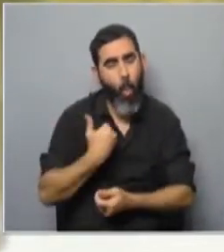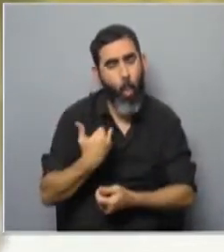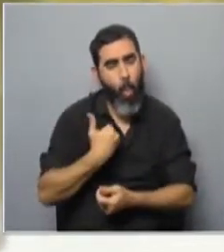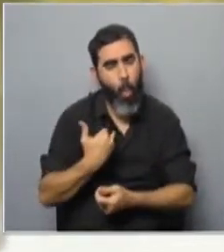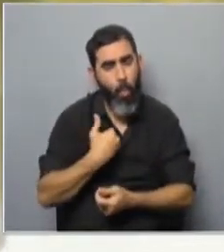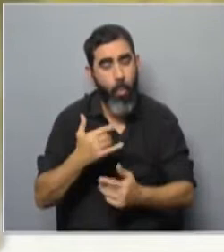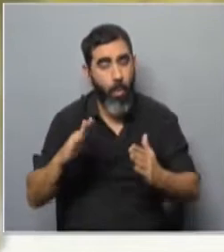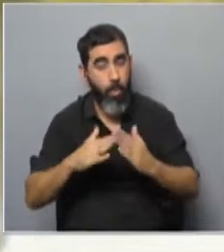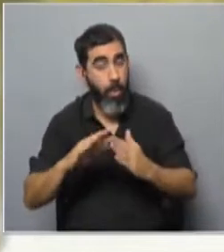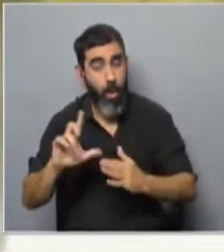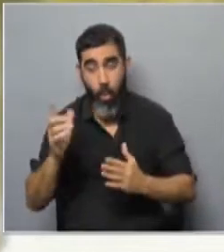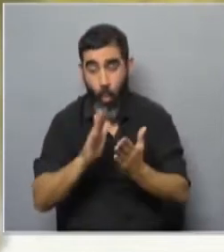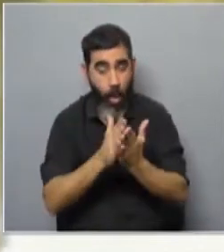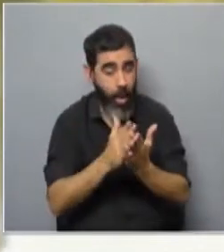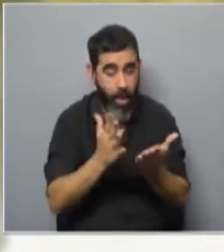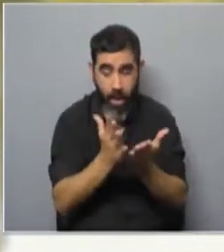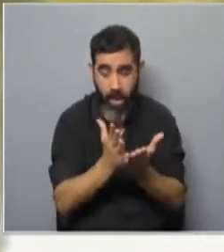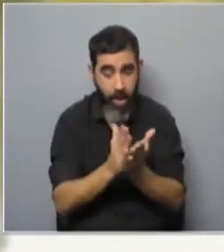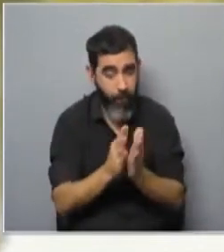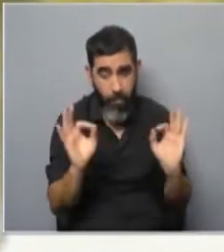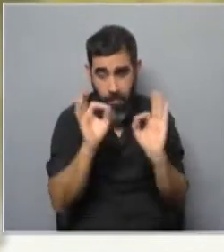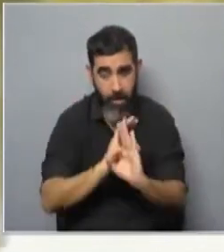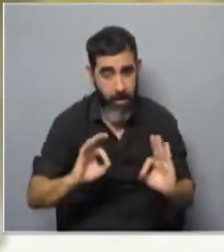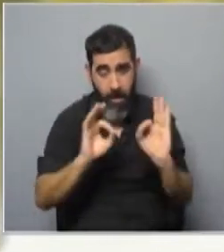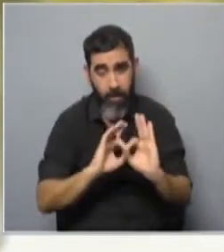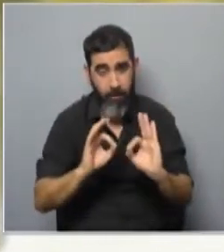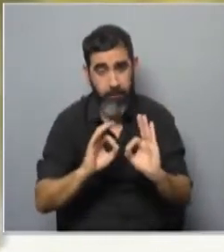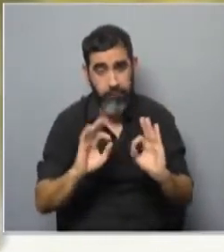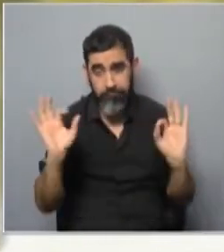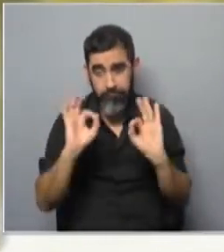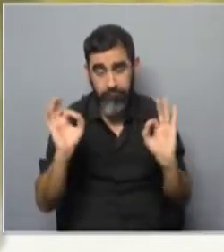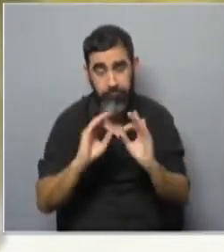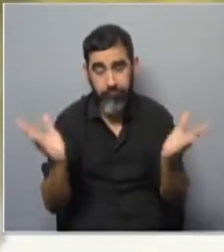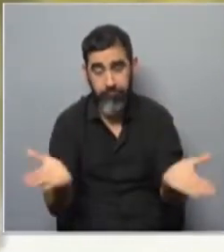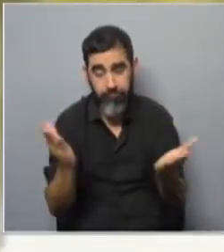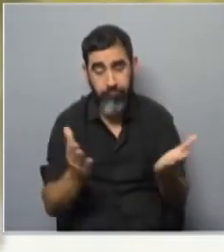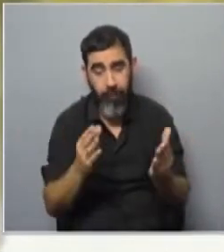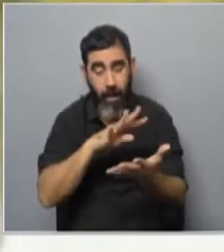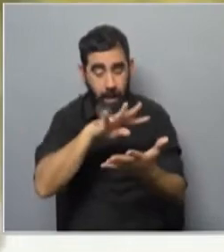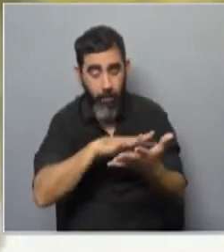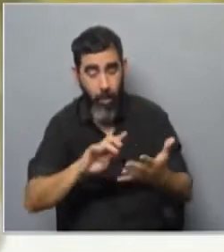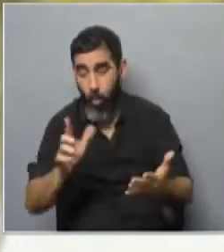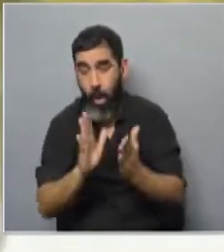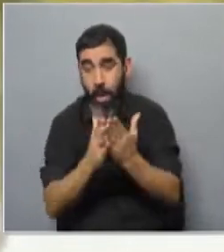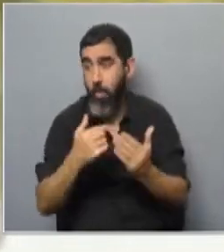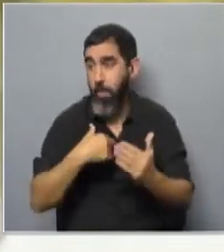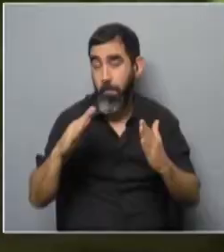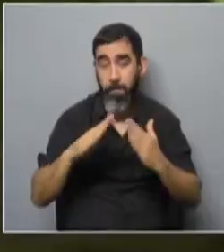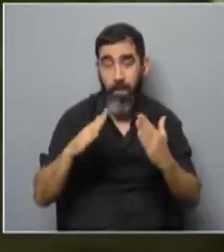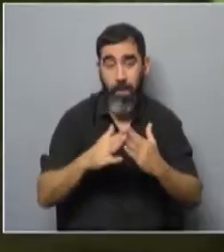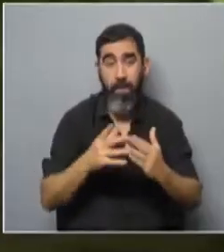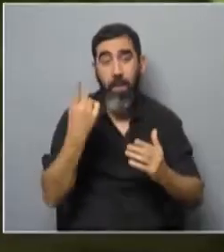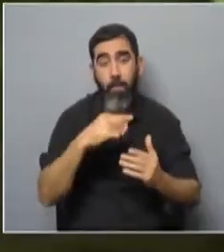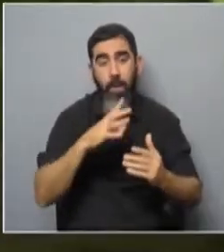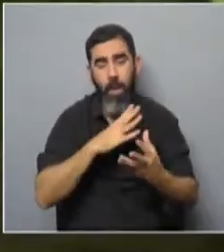su casa no había libros, no pasaba nada de esto que estamos hablando como prácticas que estimulan la adquisición de la lectura y la escritura tempranamente. Pero tenía